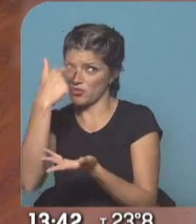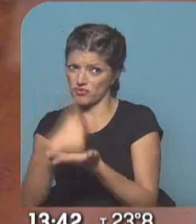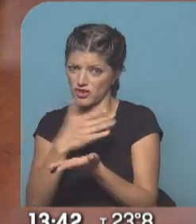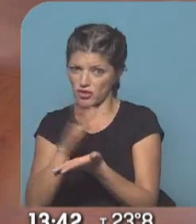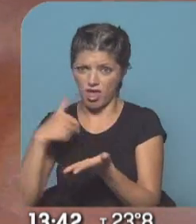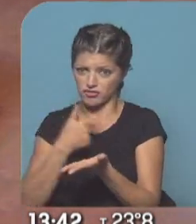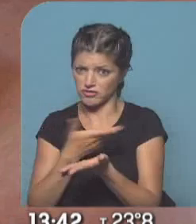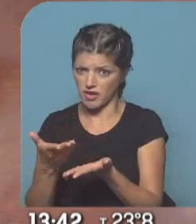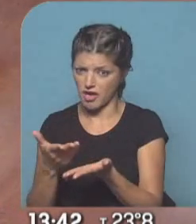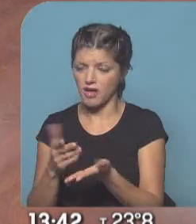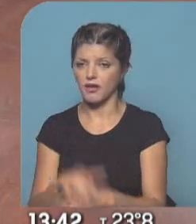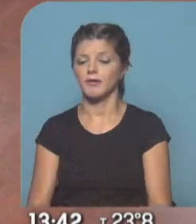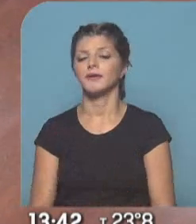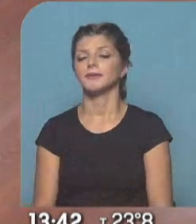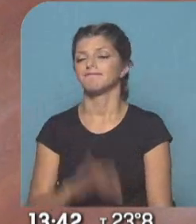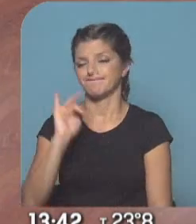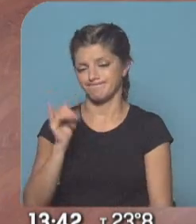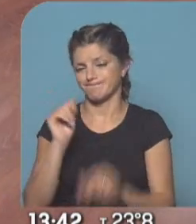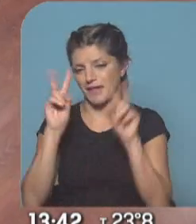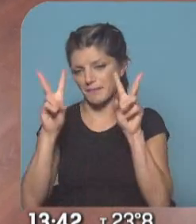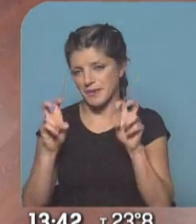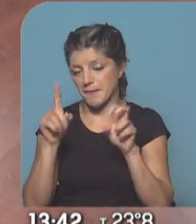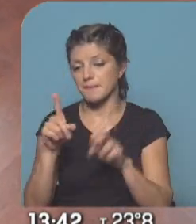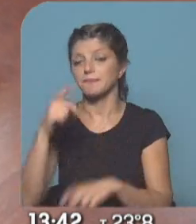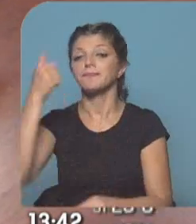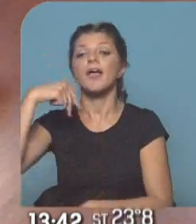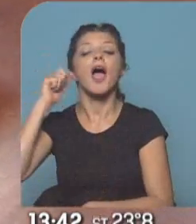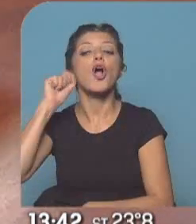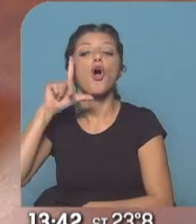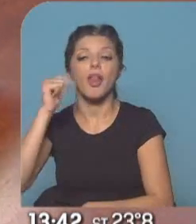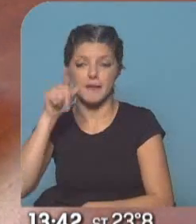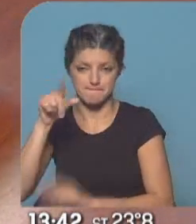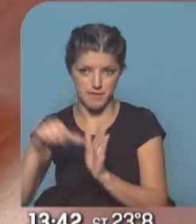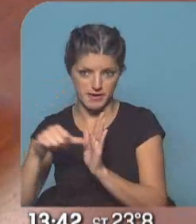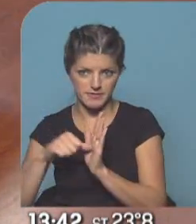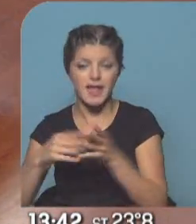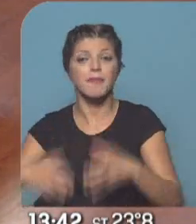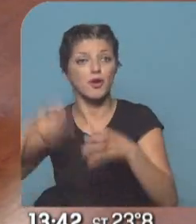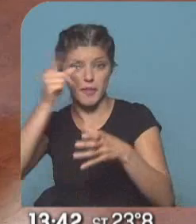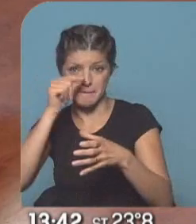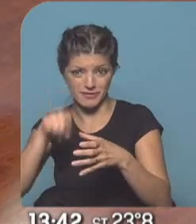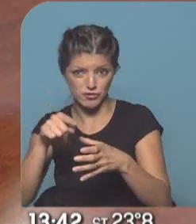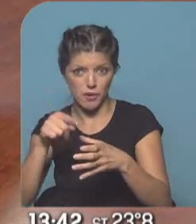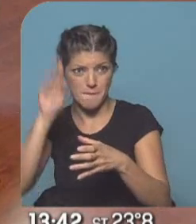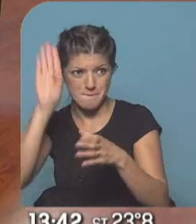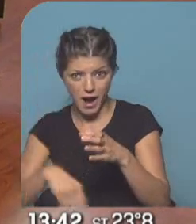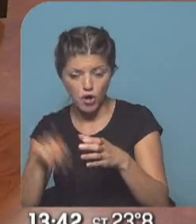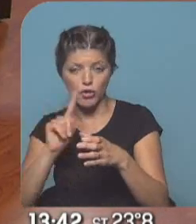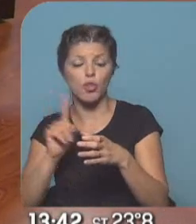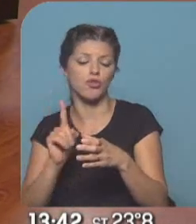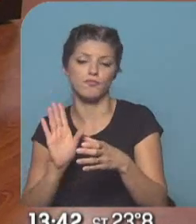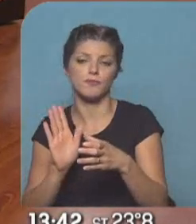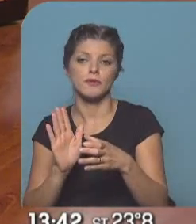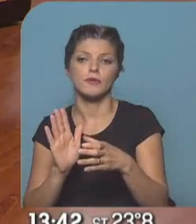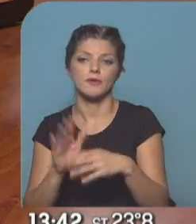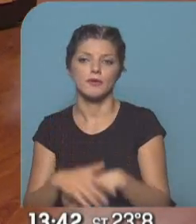¿no? Exactamente, ese es el tema, que para Angola tampoco el precio del barril actual es un precio bajo, porque